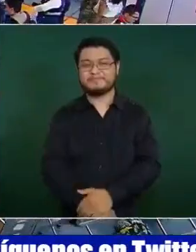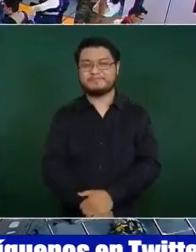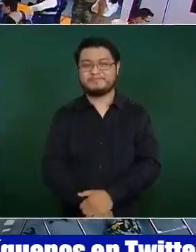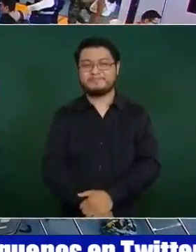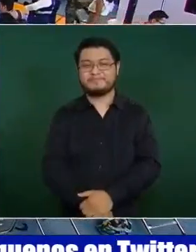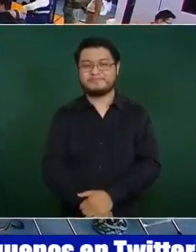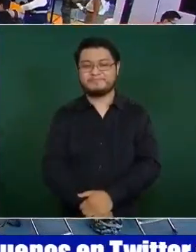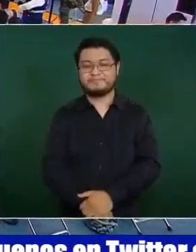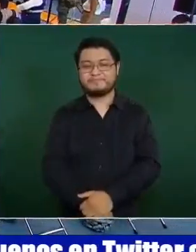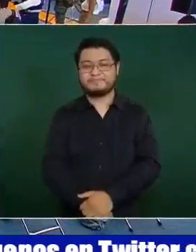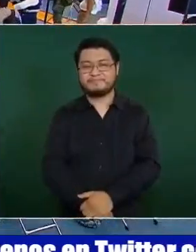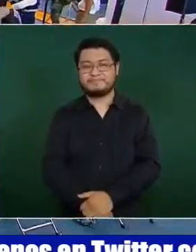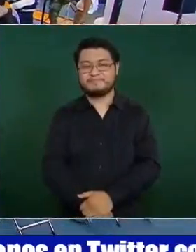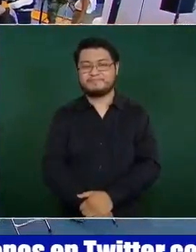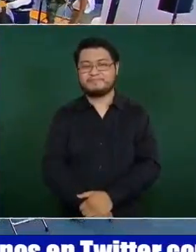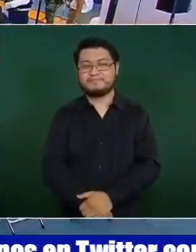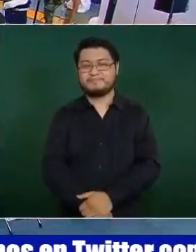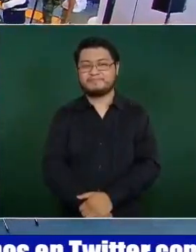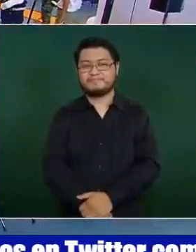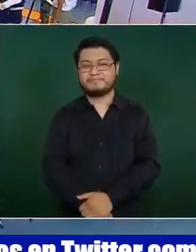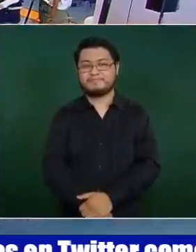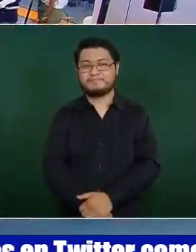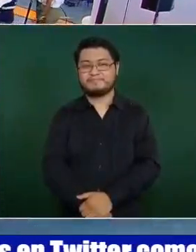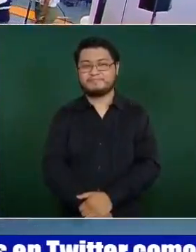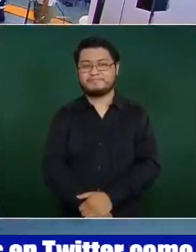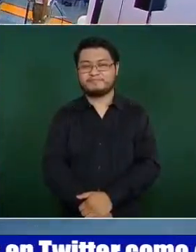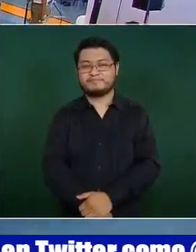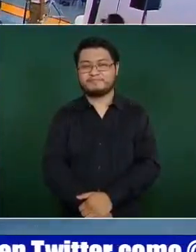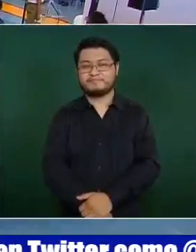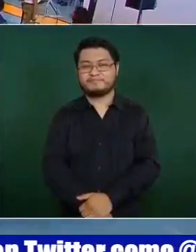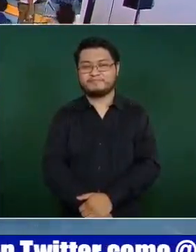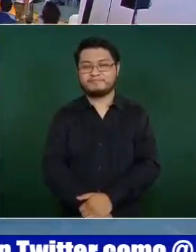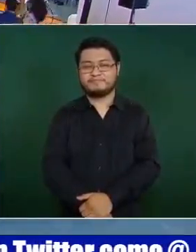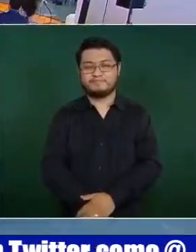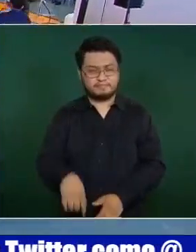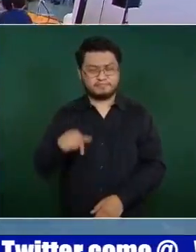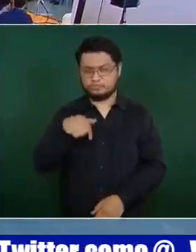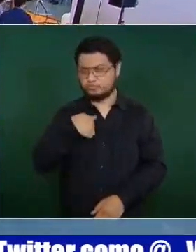sí voy para allá y luego acá